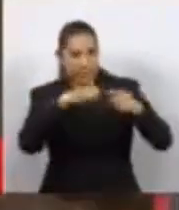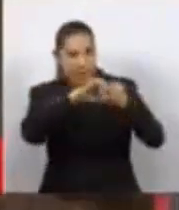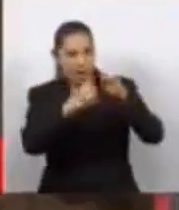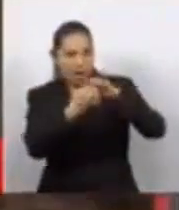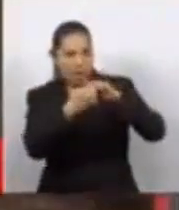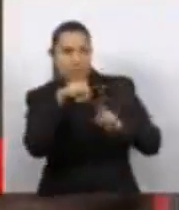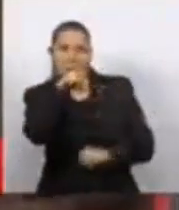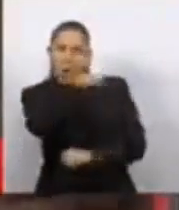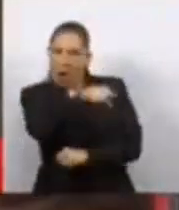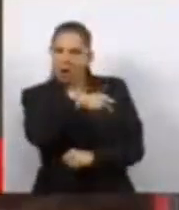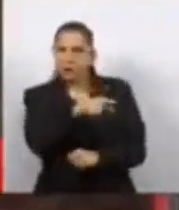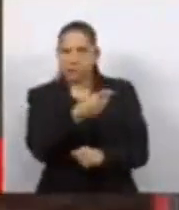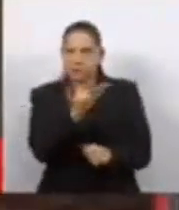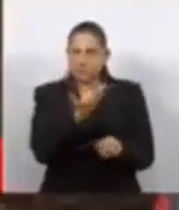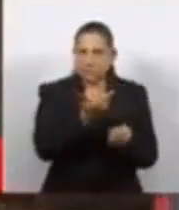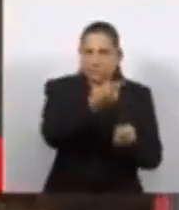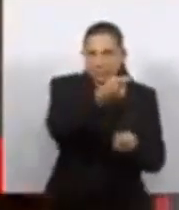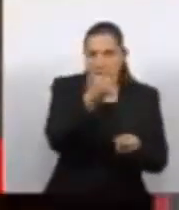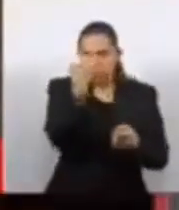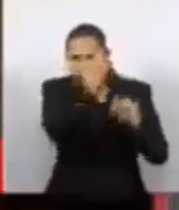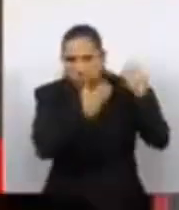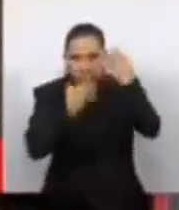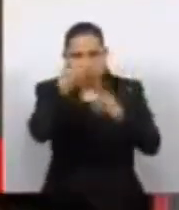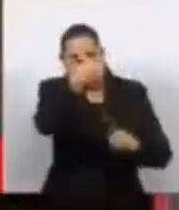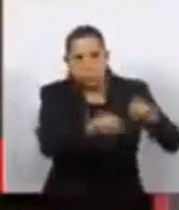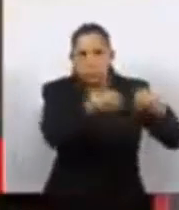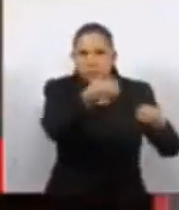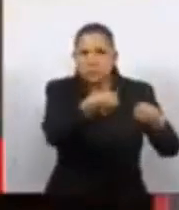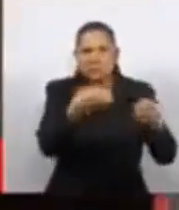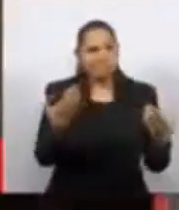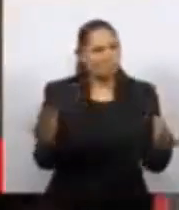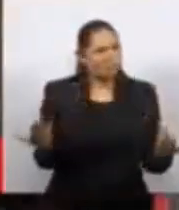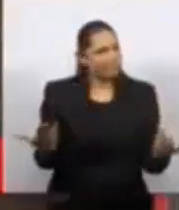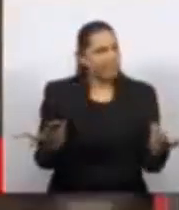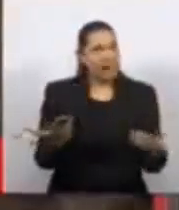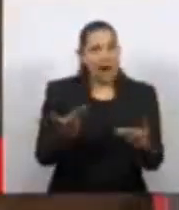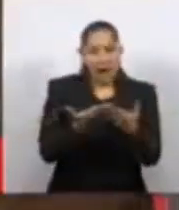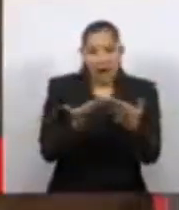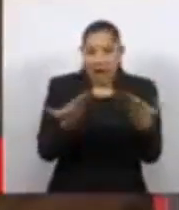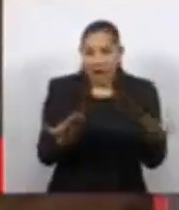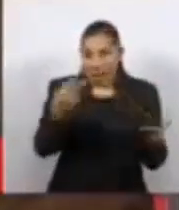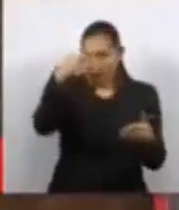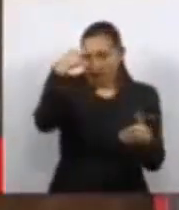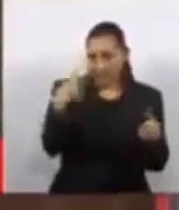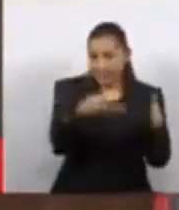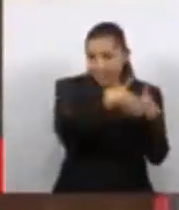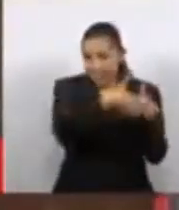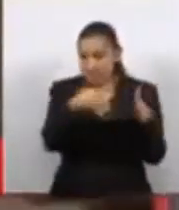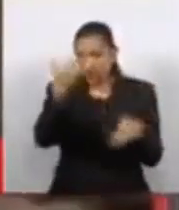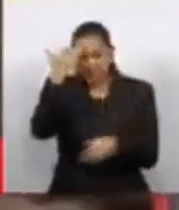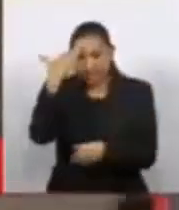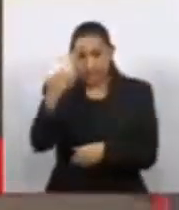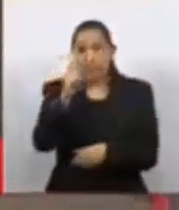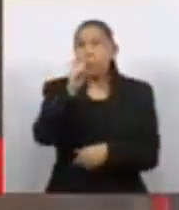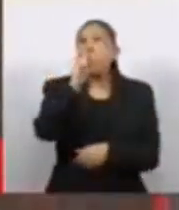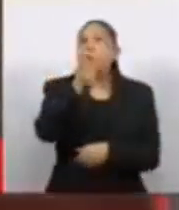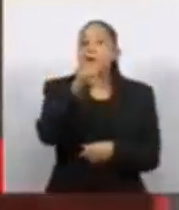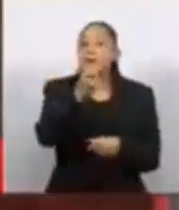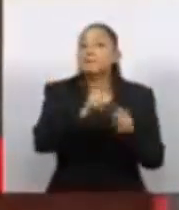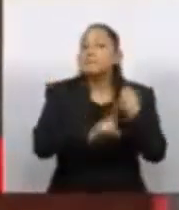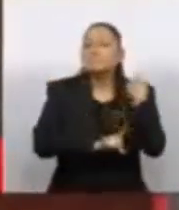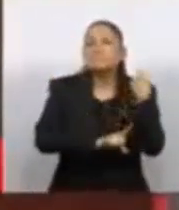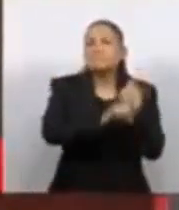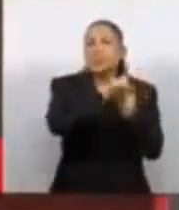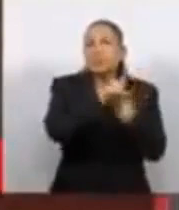compañeros, el gran problema del México de hoy, del México de nuestros días, es que el proyecto de transformación que dijo que iba a